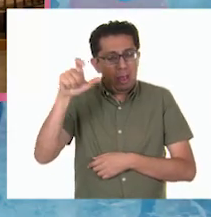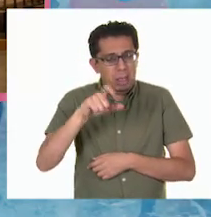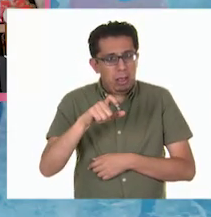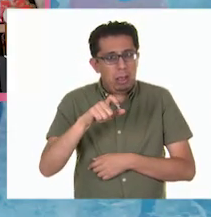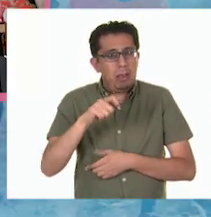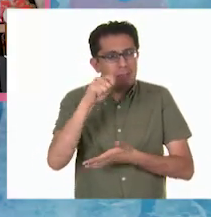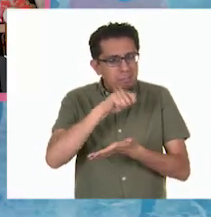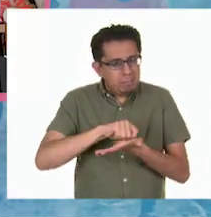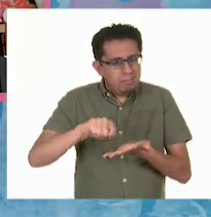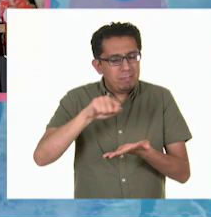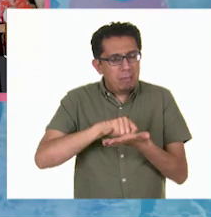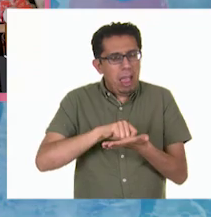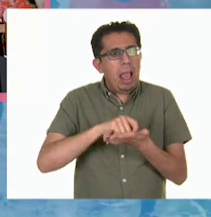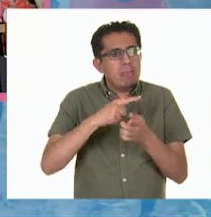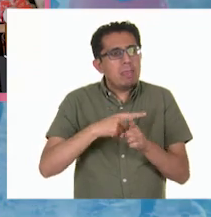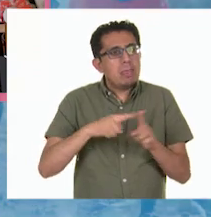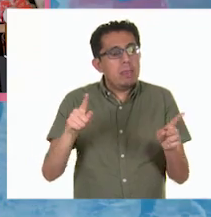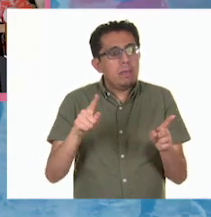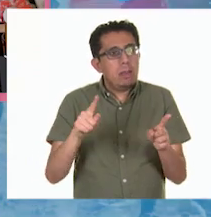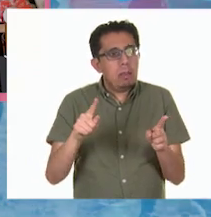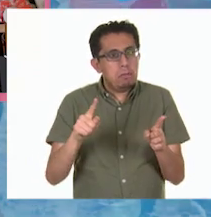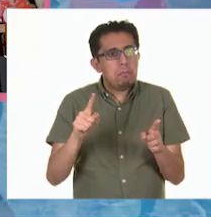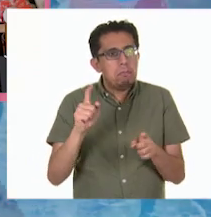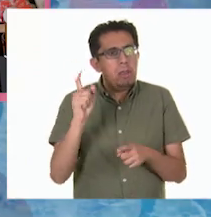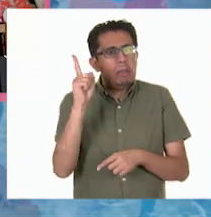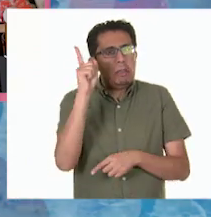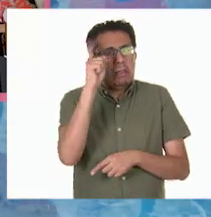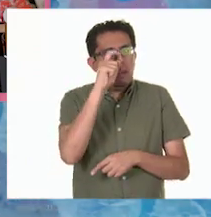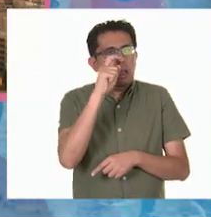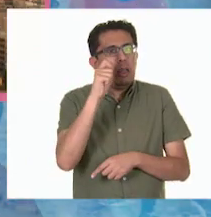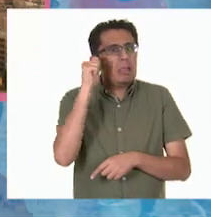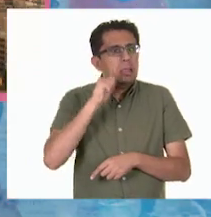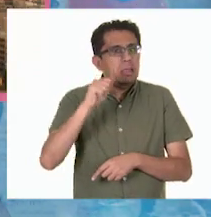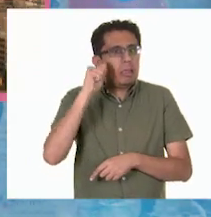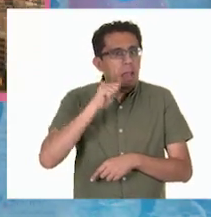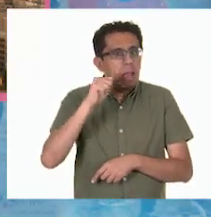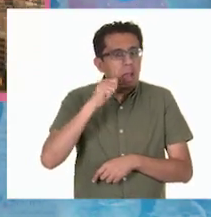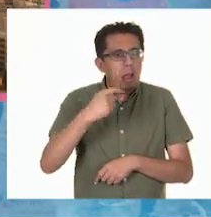es distinto y es también complejo, porque todo el día escuchamos español.